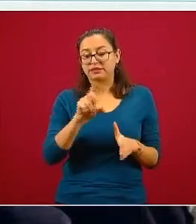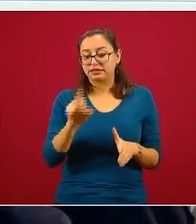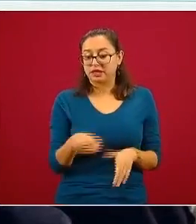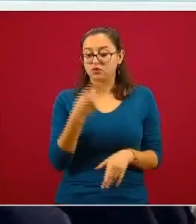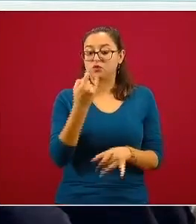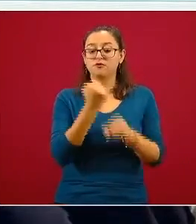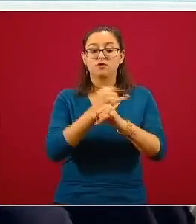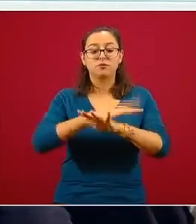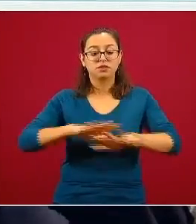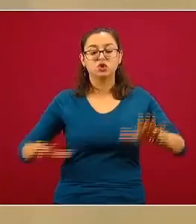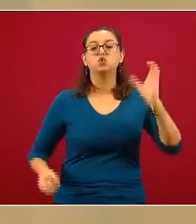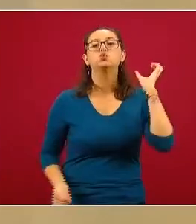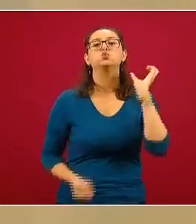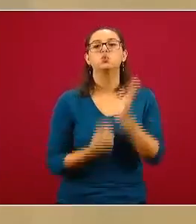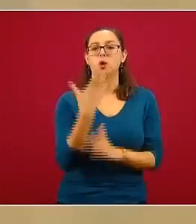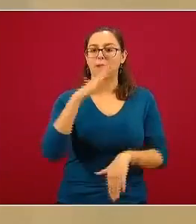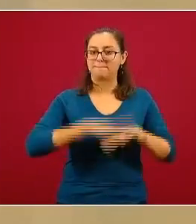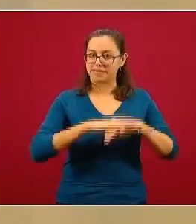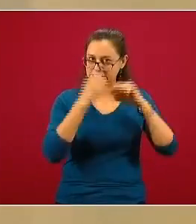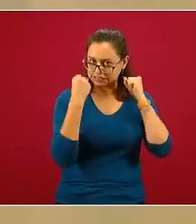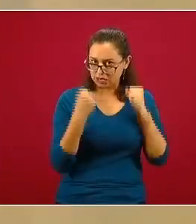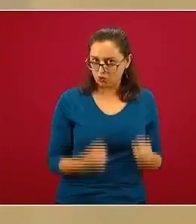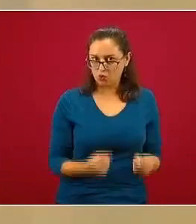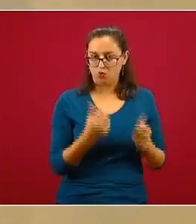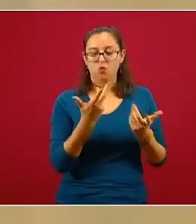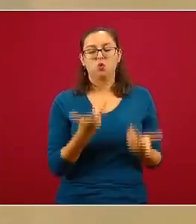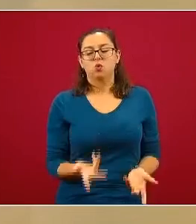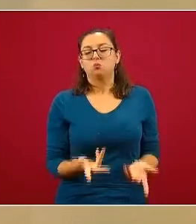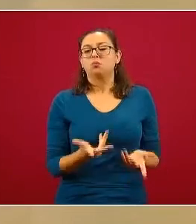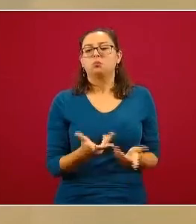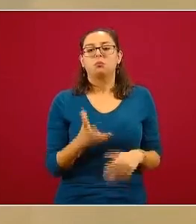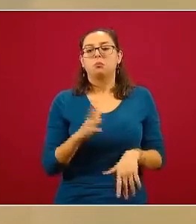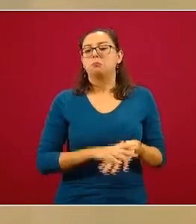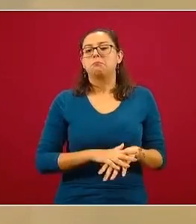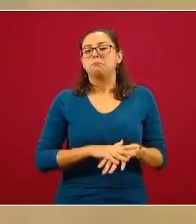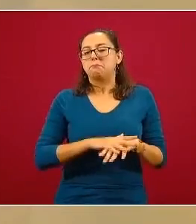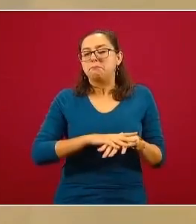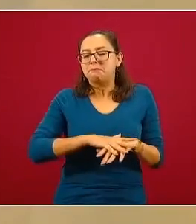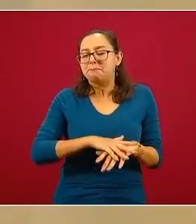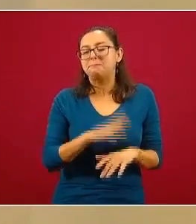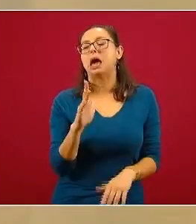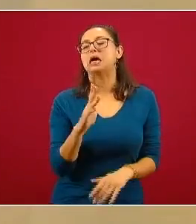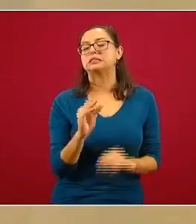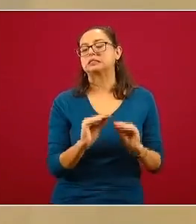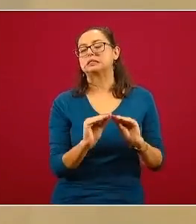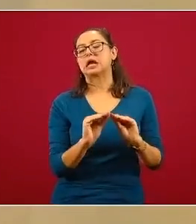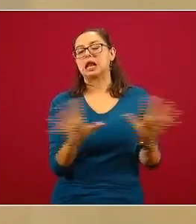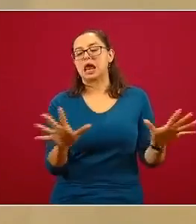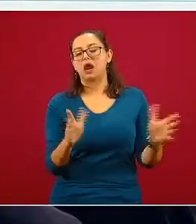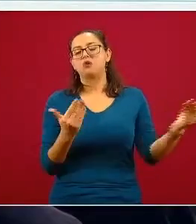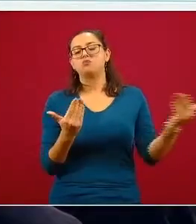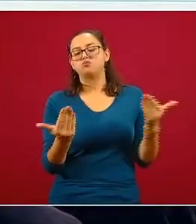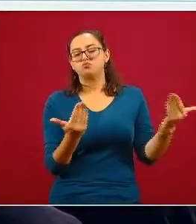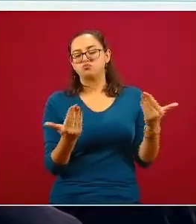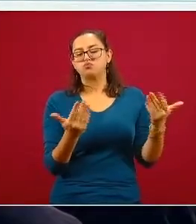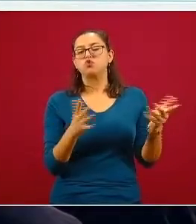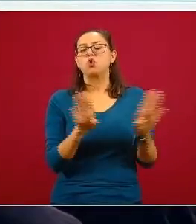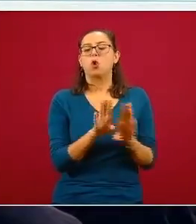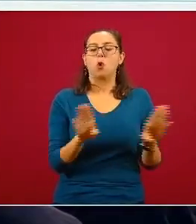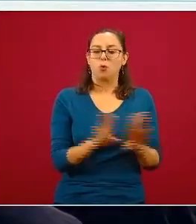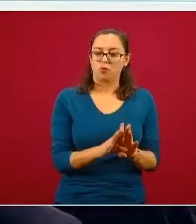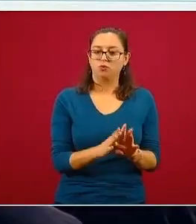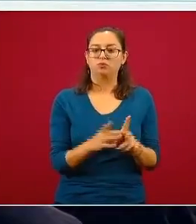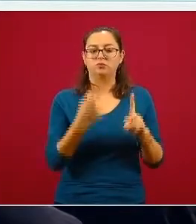semana con información mucho más sólida y que nos da mucha mayor utilidad en poder observar tendencias y en poder